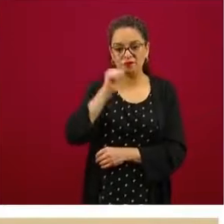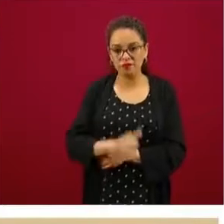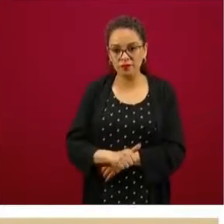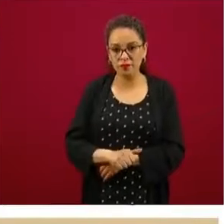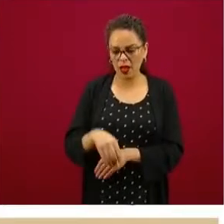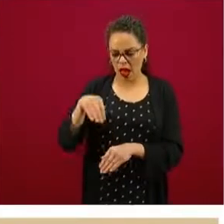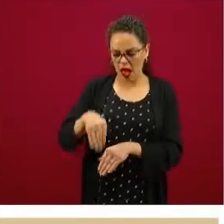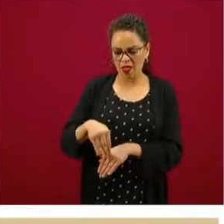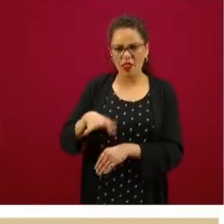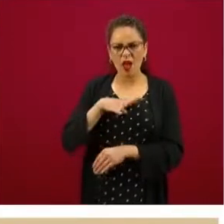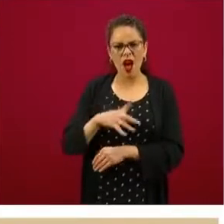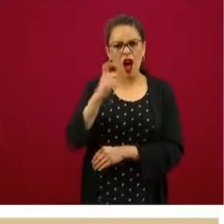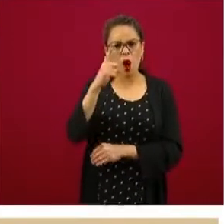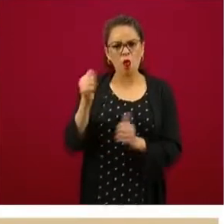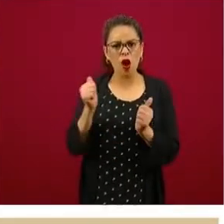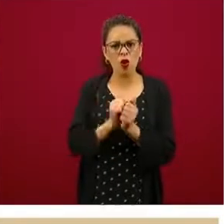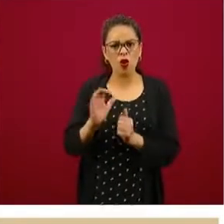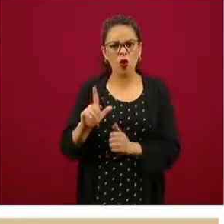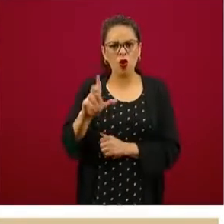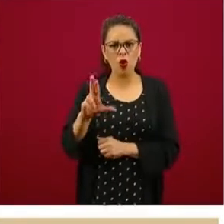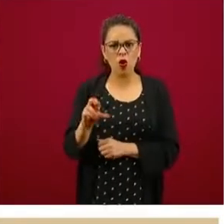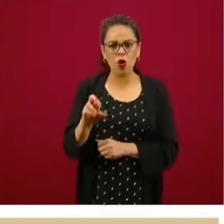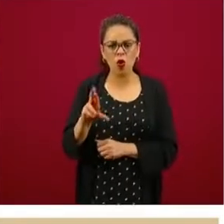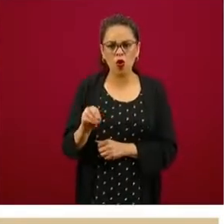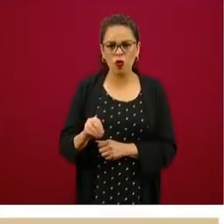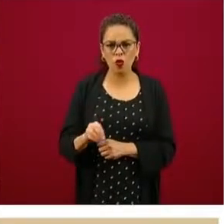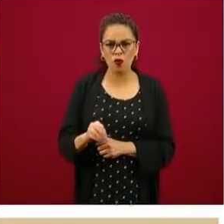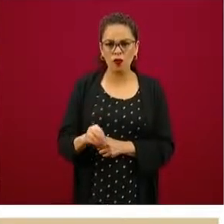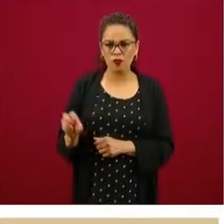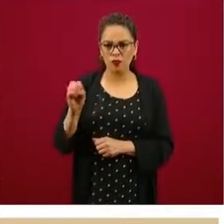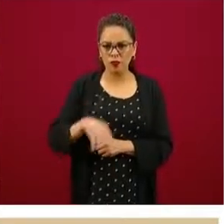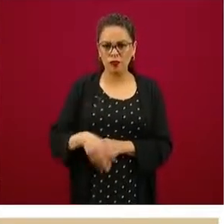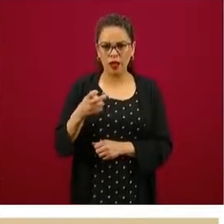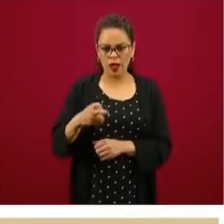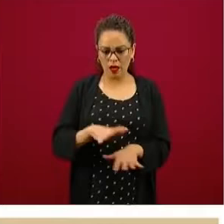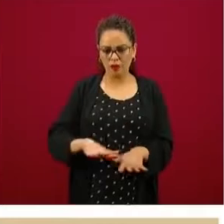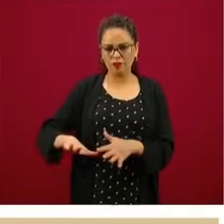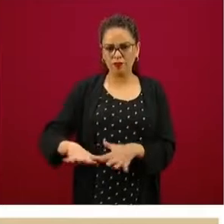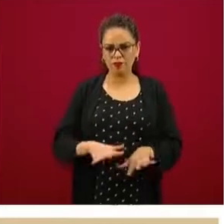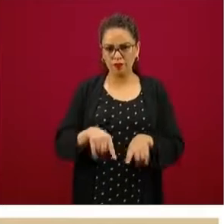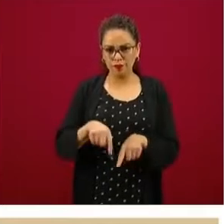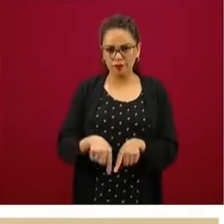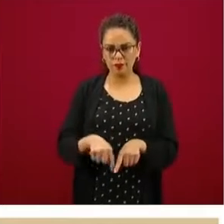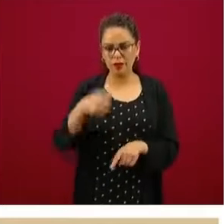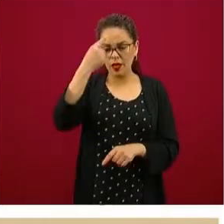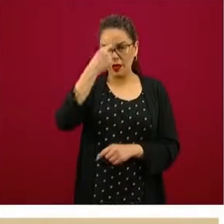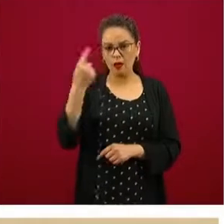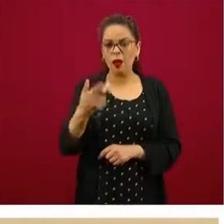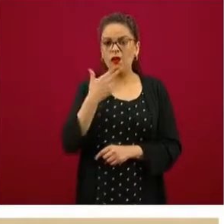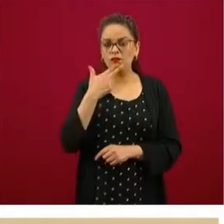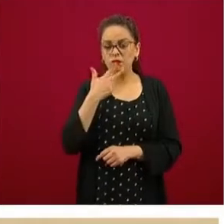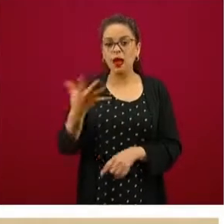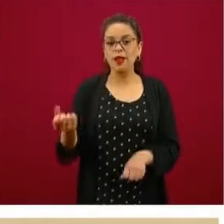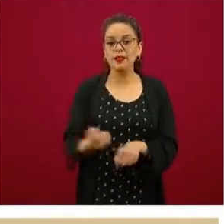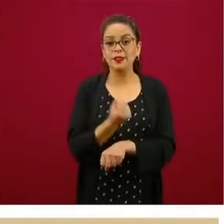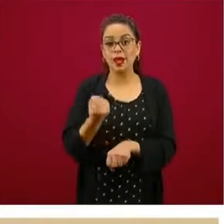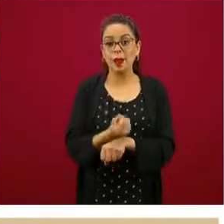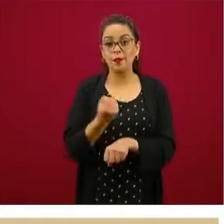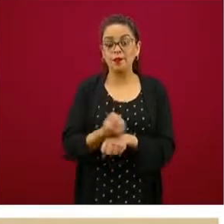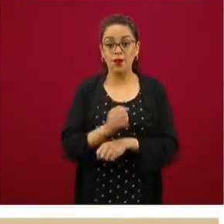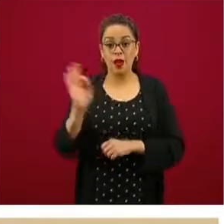agua con cloro, o bueno, cloro, aquí el doctor López-Gatell puede decir cómo se hace esta solución, pero que es para que unos zapatos que pueden